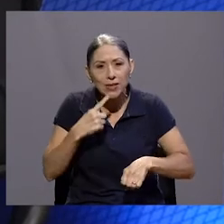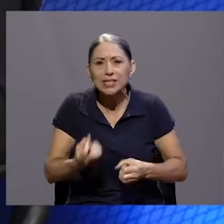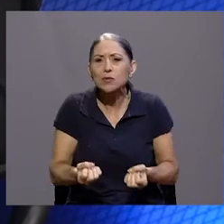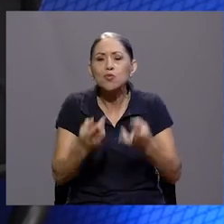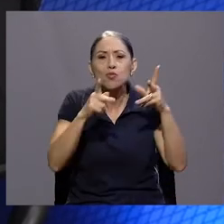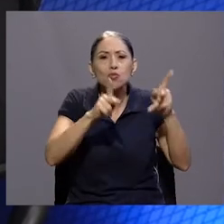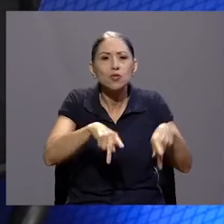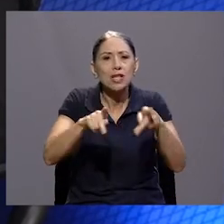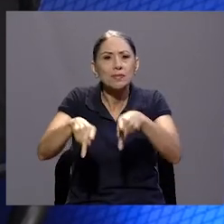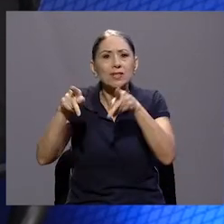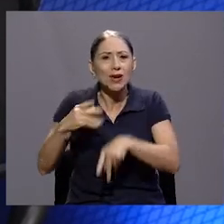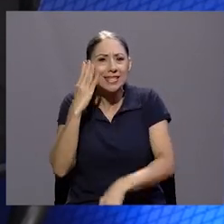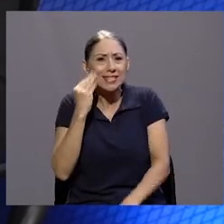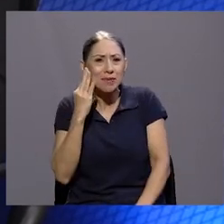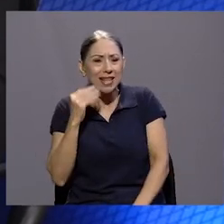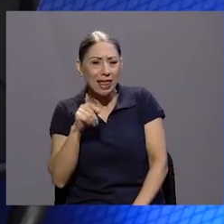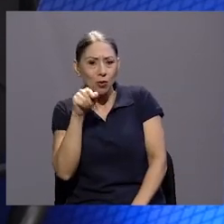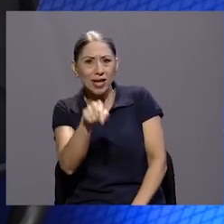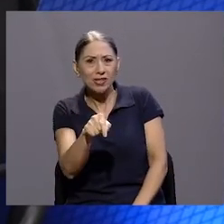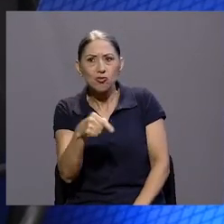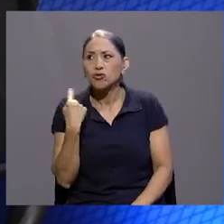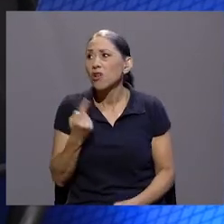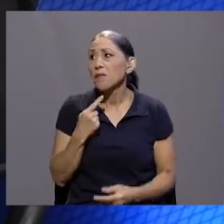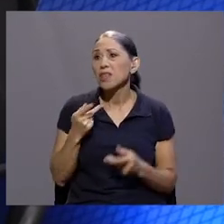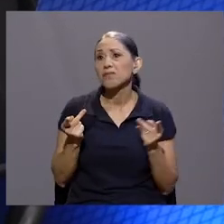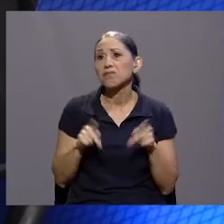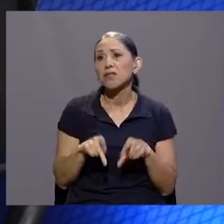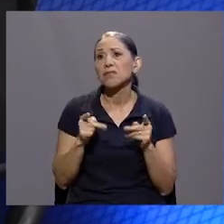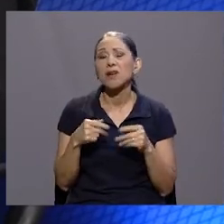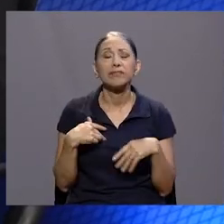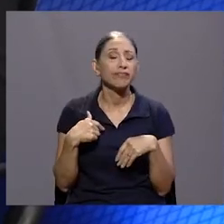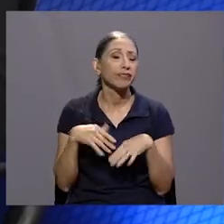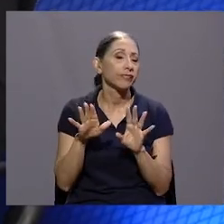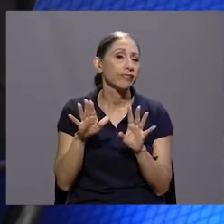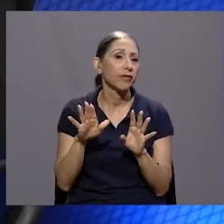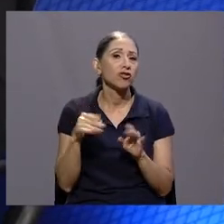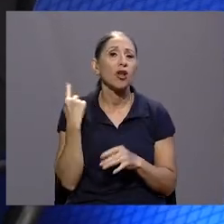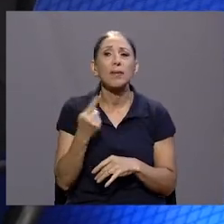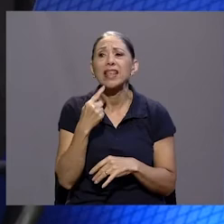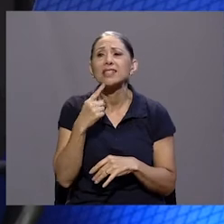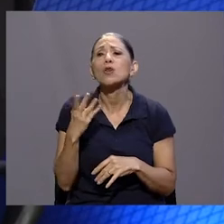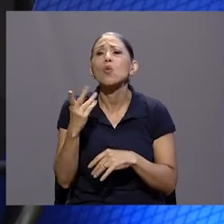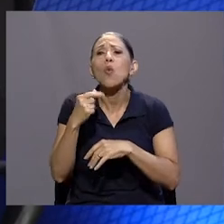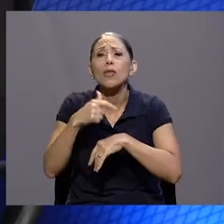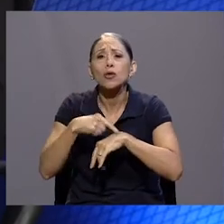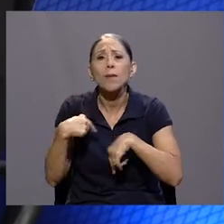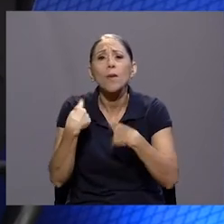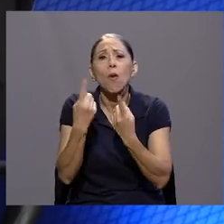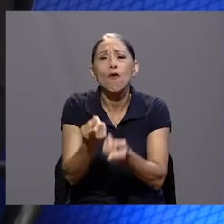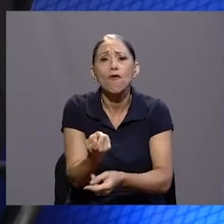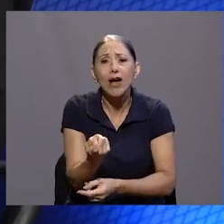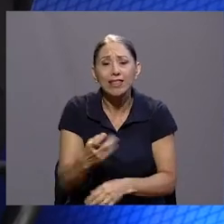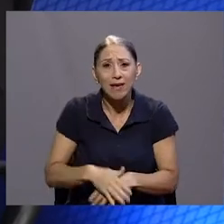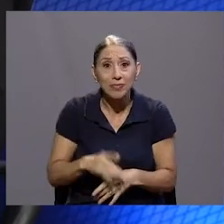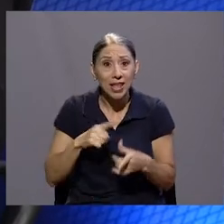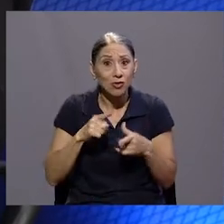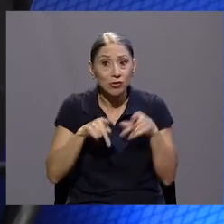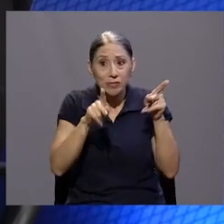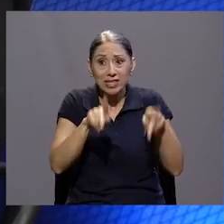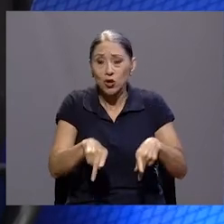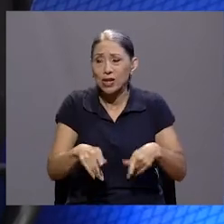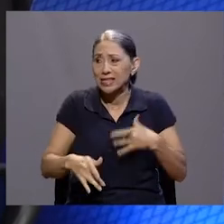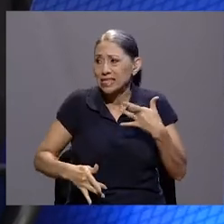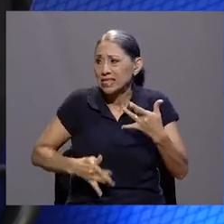experimentando porque solamente es decir cuánto tiempo falta entonces nuevamente la ausencia de control y la incertidumbre que muchas